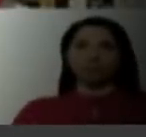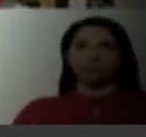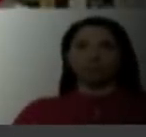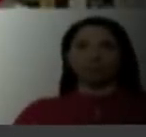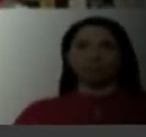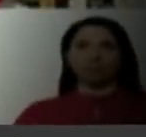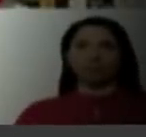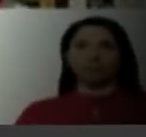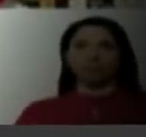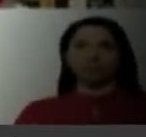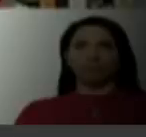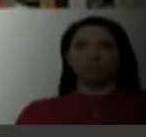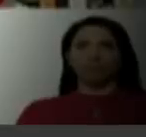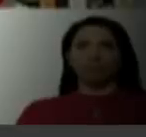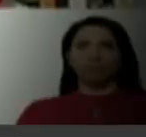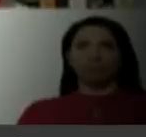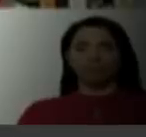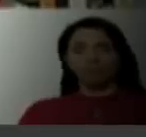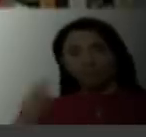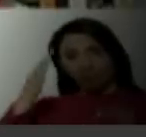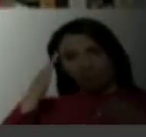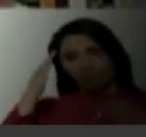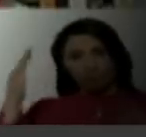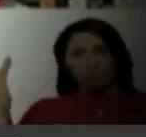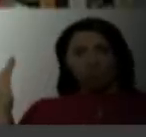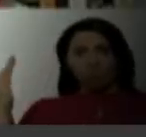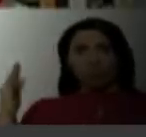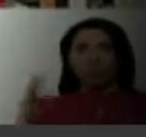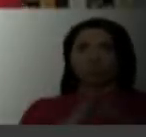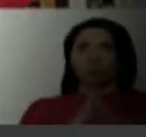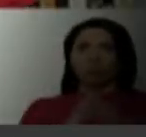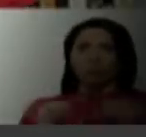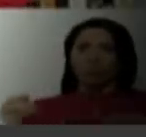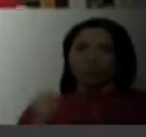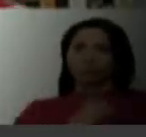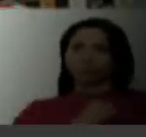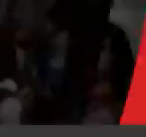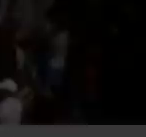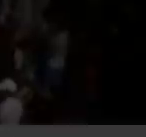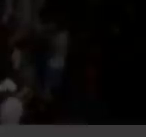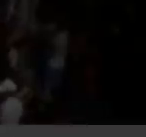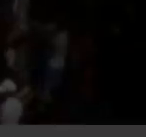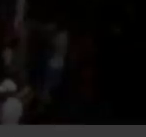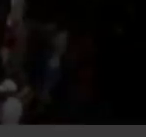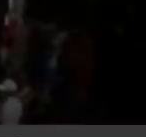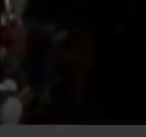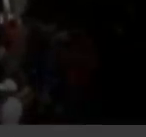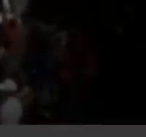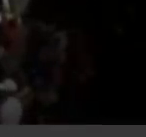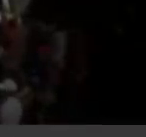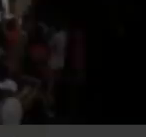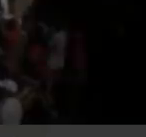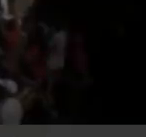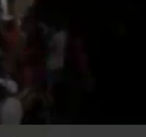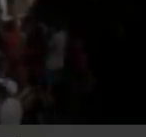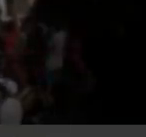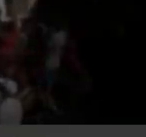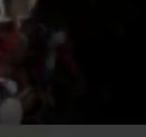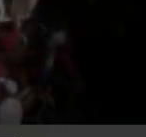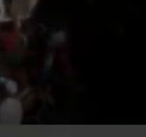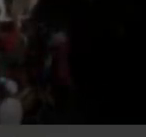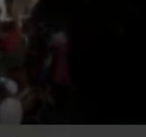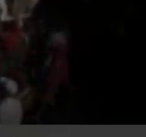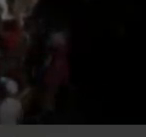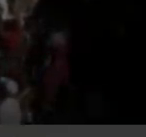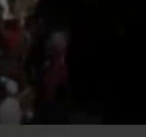trabajadoras es la más avanzada con respecto a las reivindicaciones y los derechos laborales. Mis amigos, no olviden